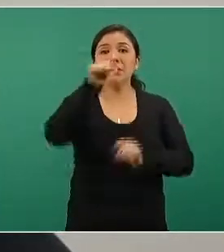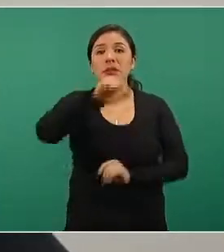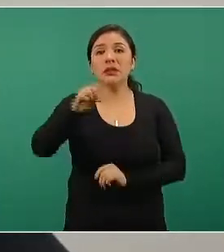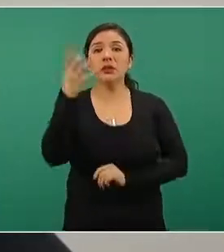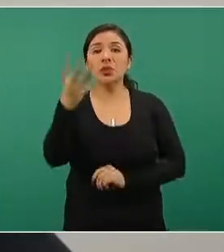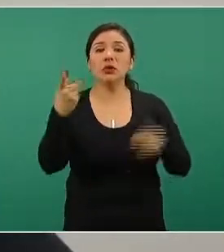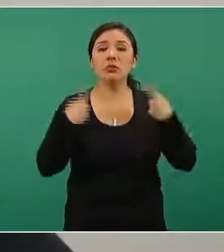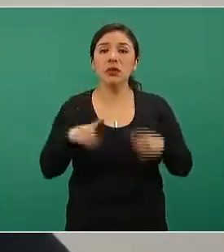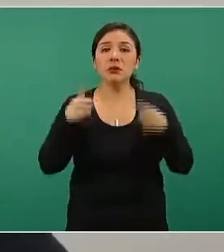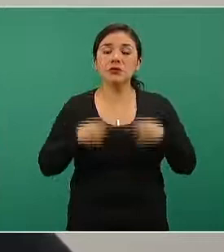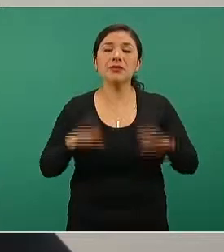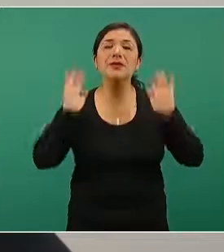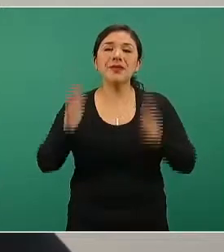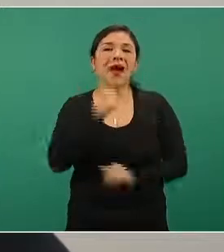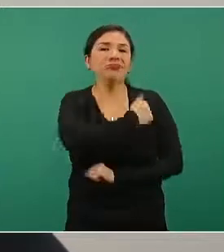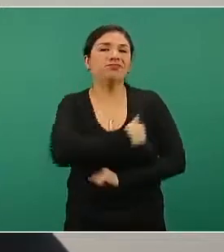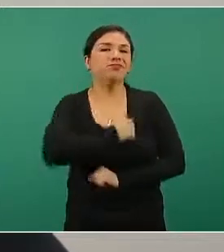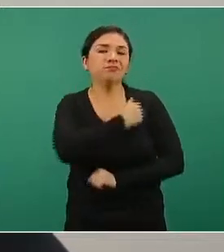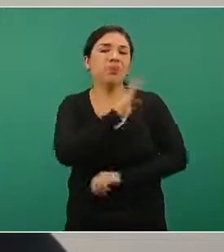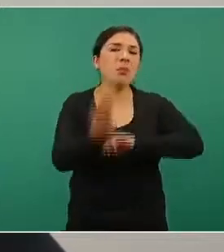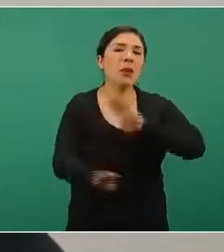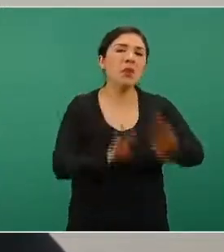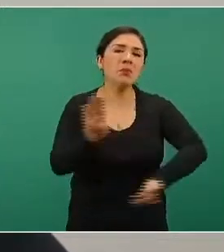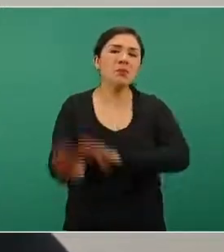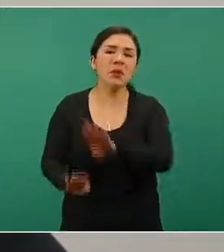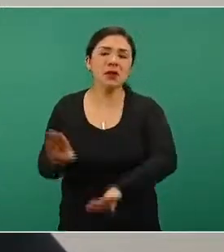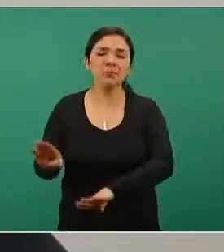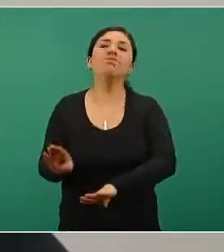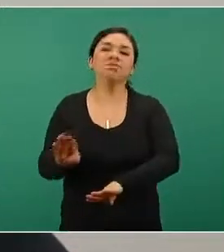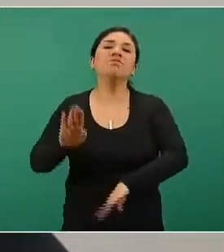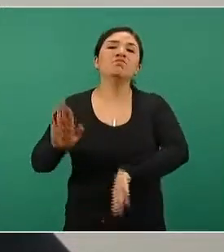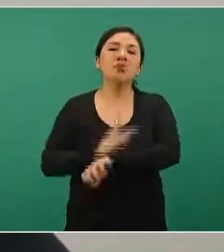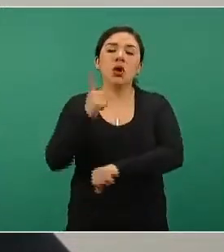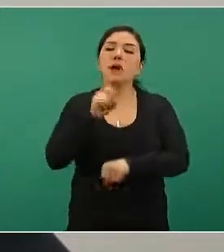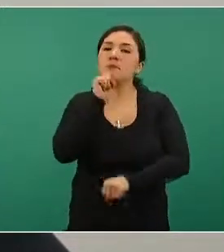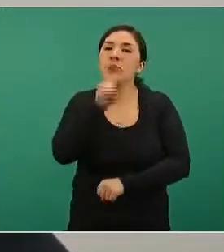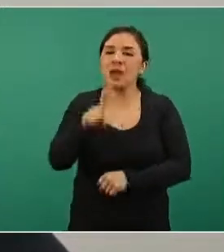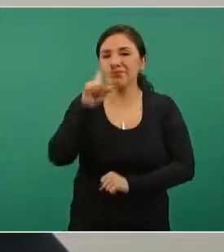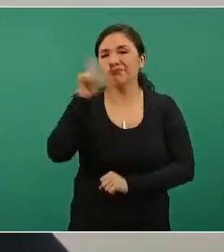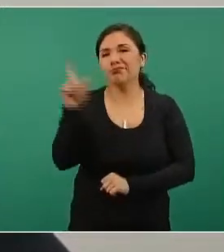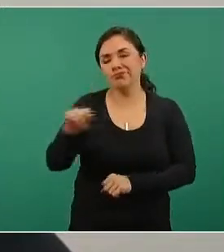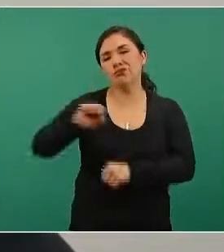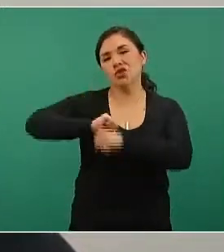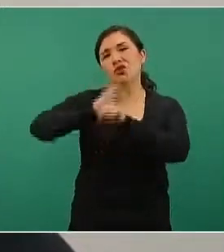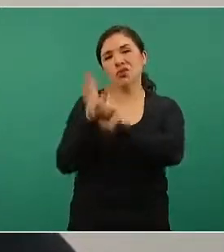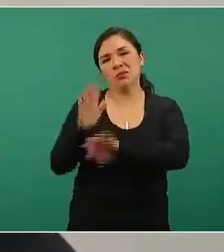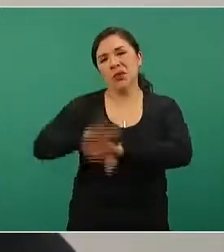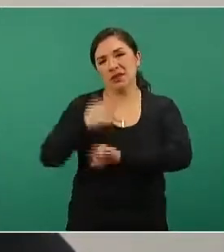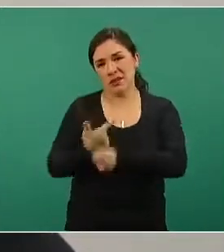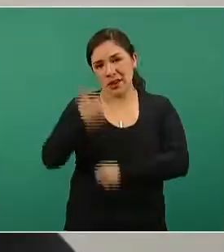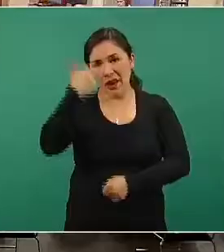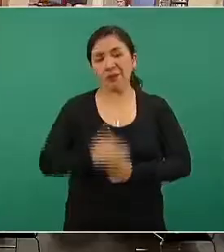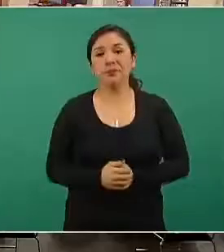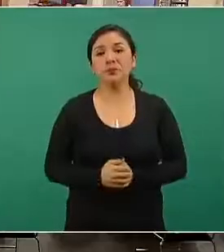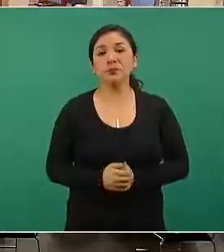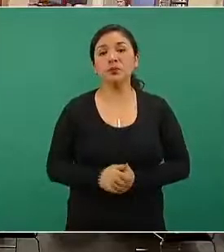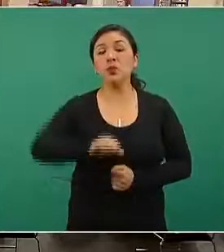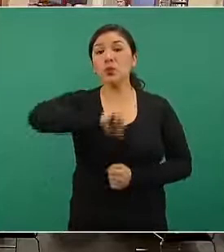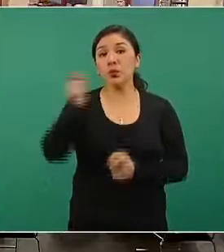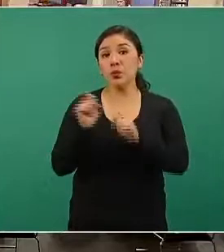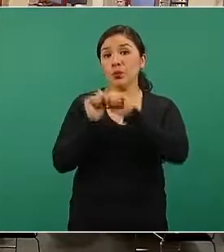190.604 las personas que lamentablemente han fallecido precisamente a consecuencia de estas complicaciones. Si vemos nuestra